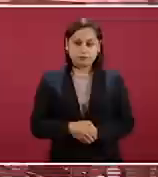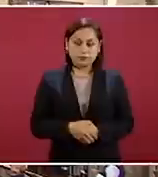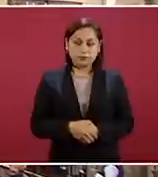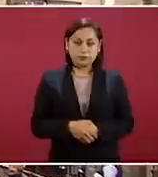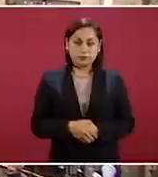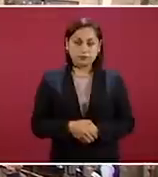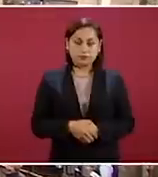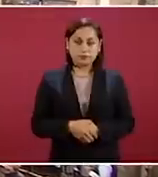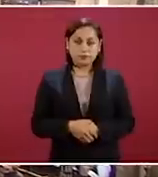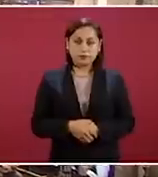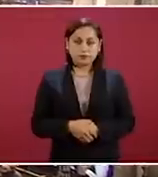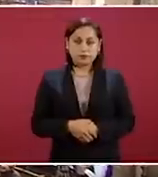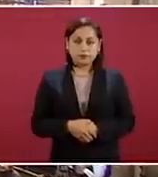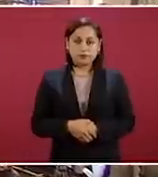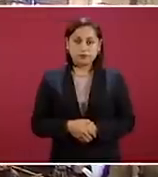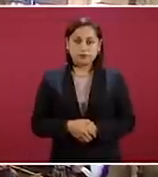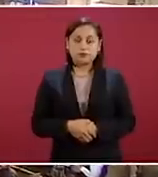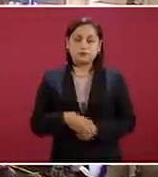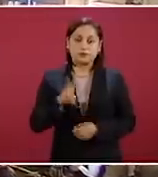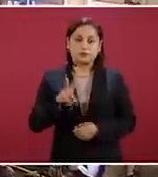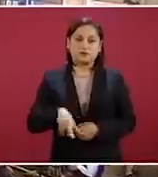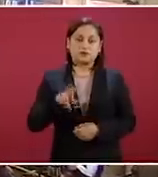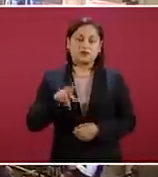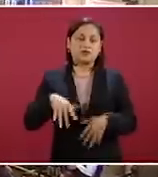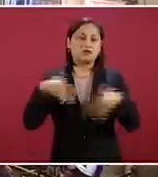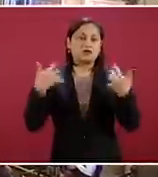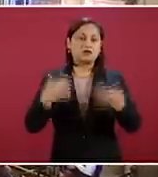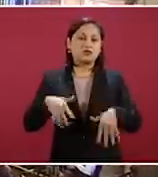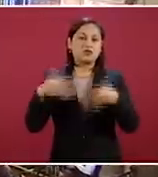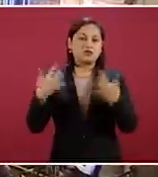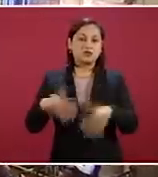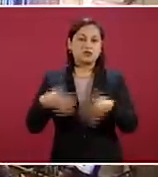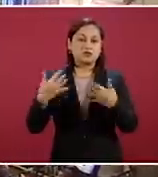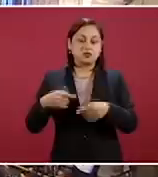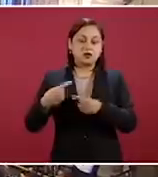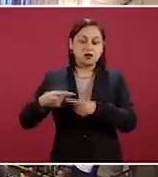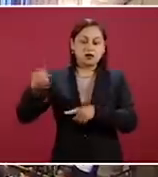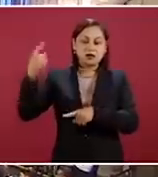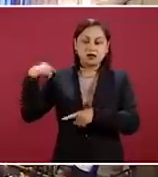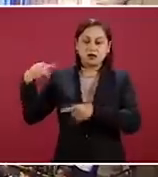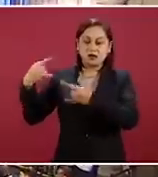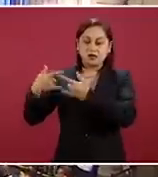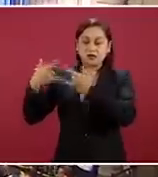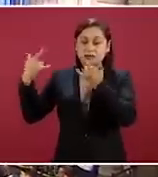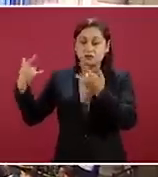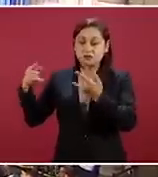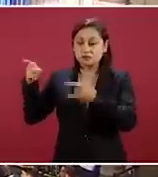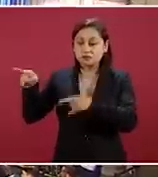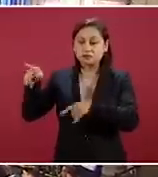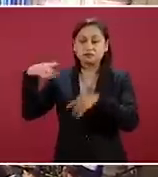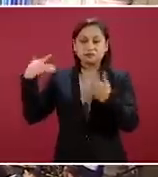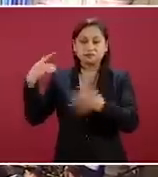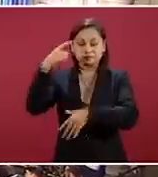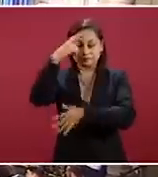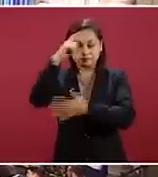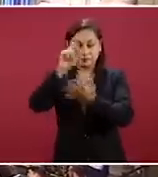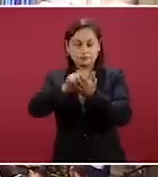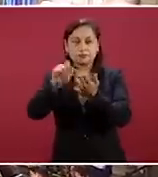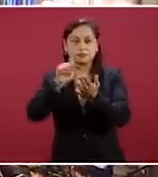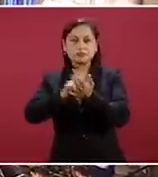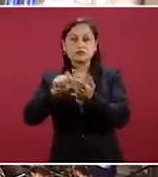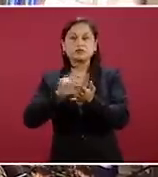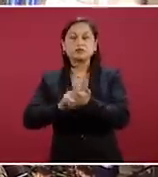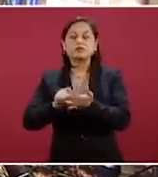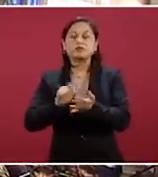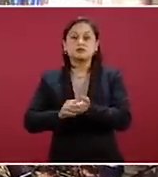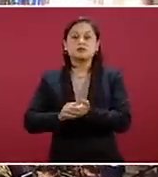pues, histórico, el que él haya escrito esta